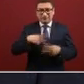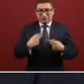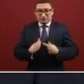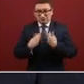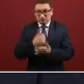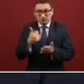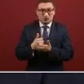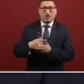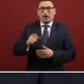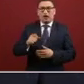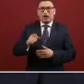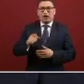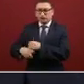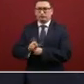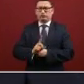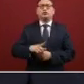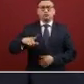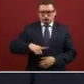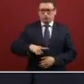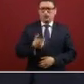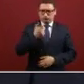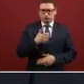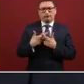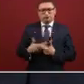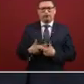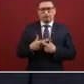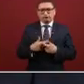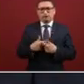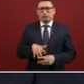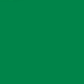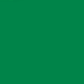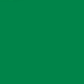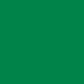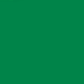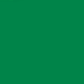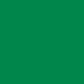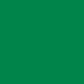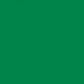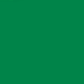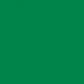entonces el gobierno tiene el presupuesto suficiente se está administrando bien con eficiencia acerca